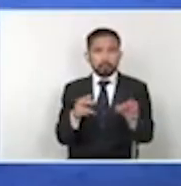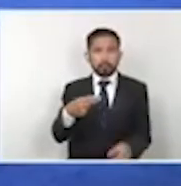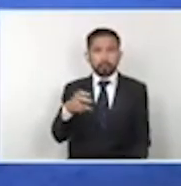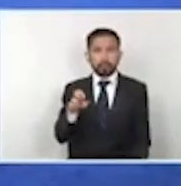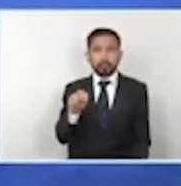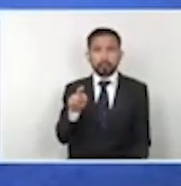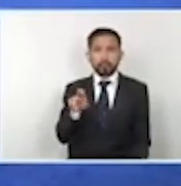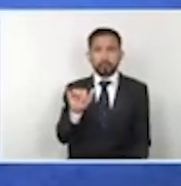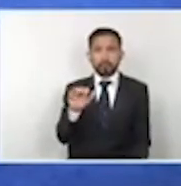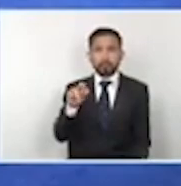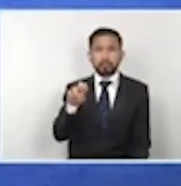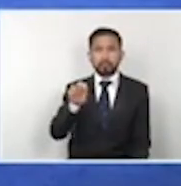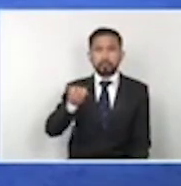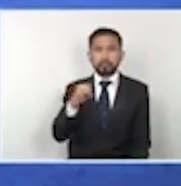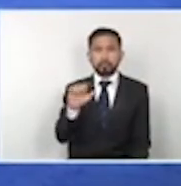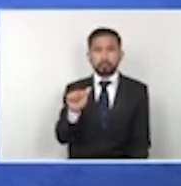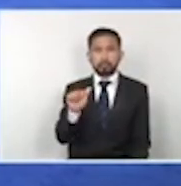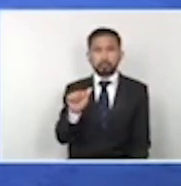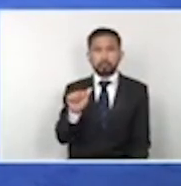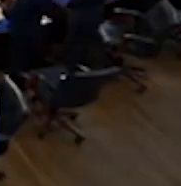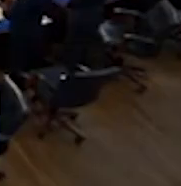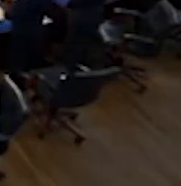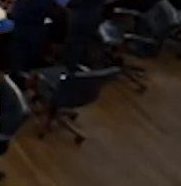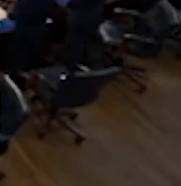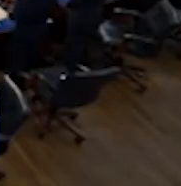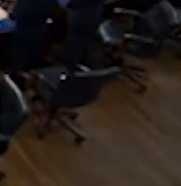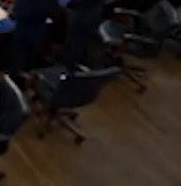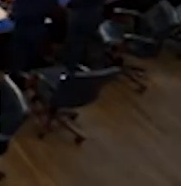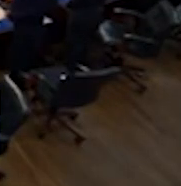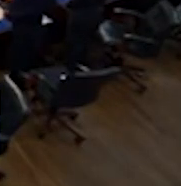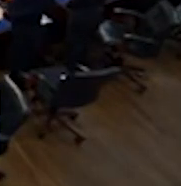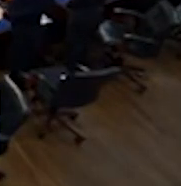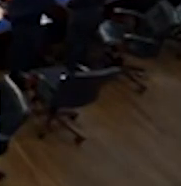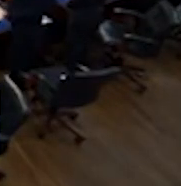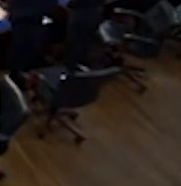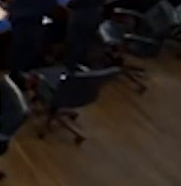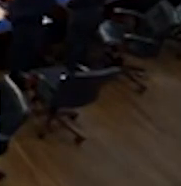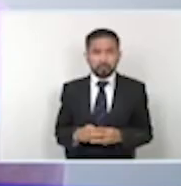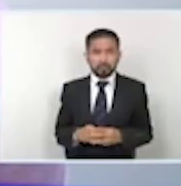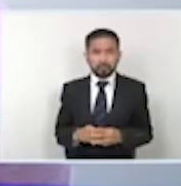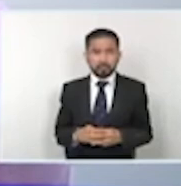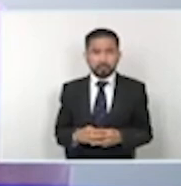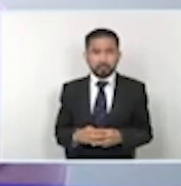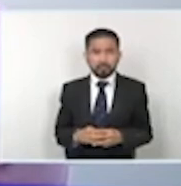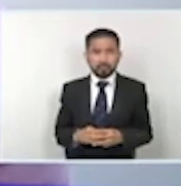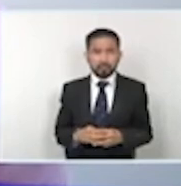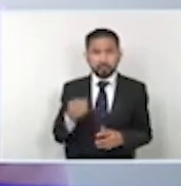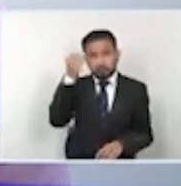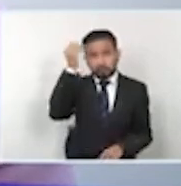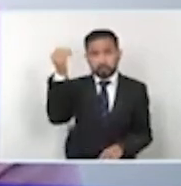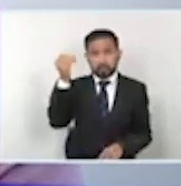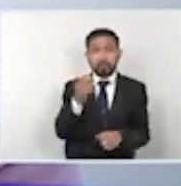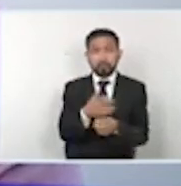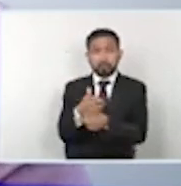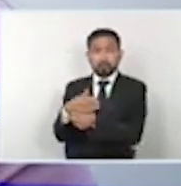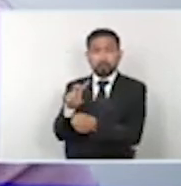y especialistas en leyes algunos diputados señalaron poca transparencia en el mecanismo de selección desde la postura del grupo parlamentario